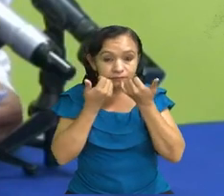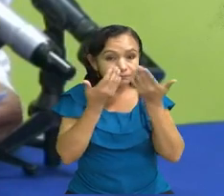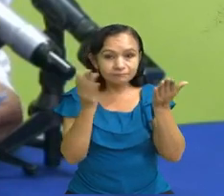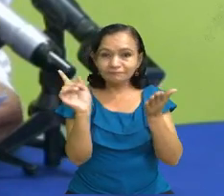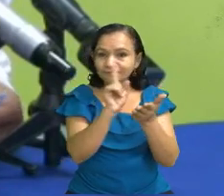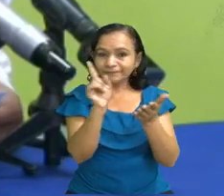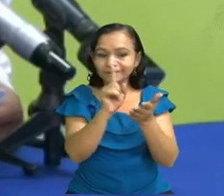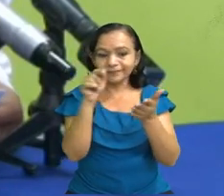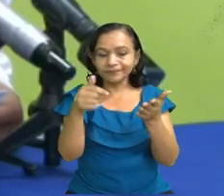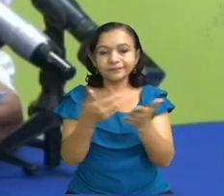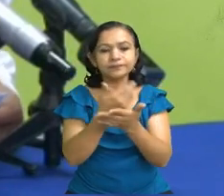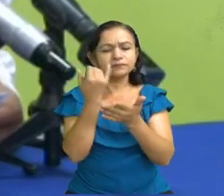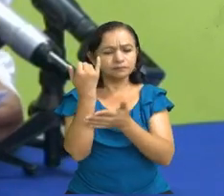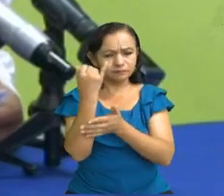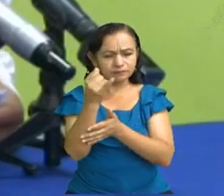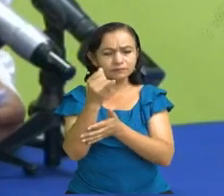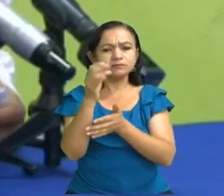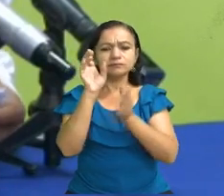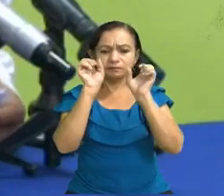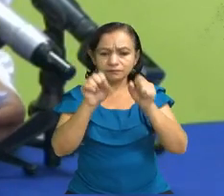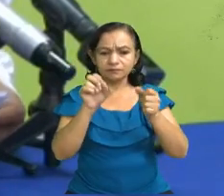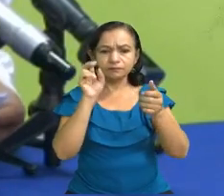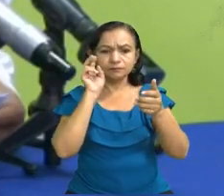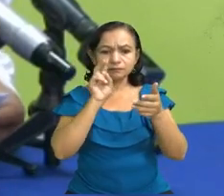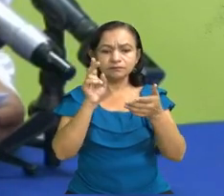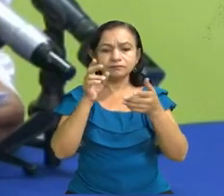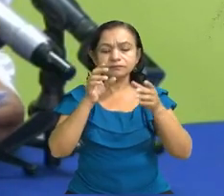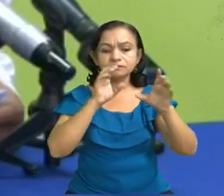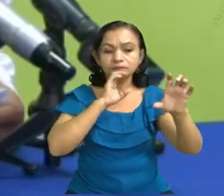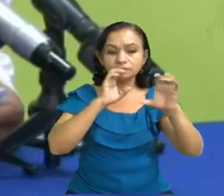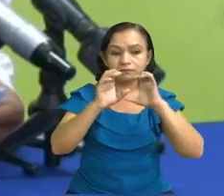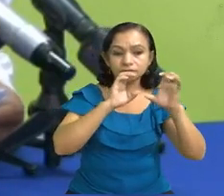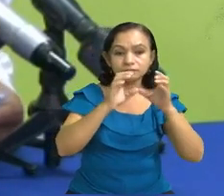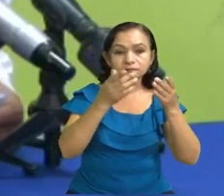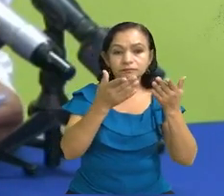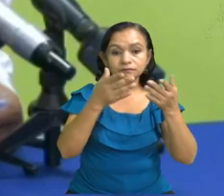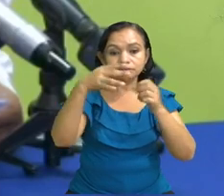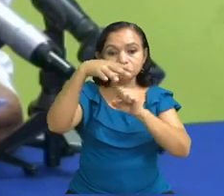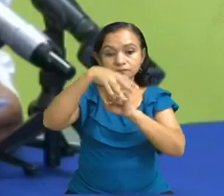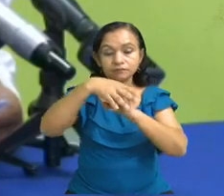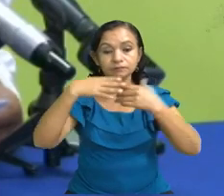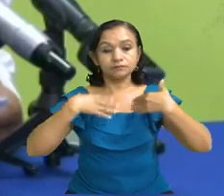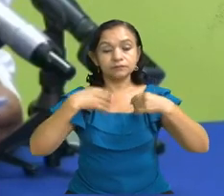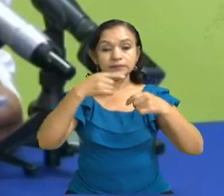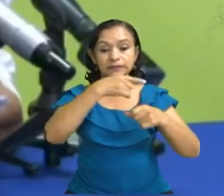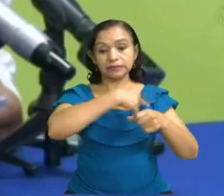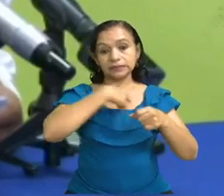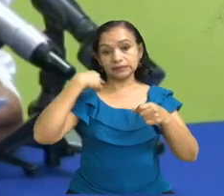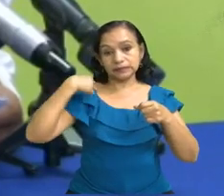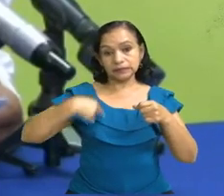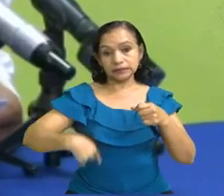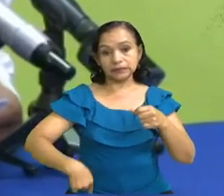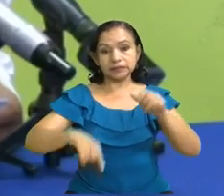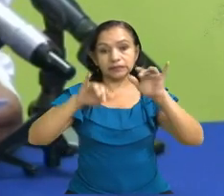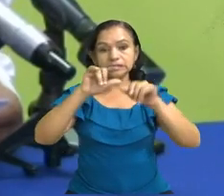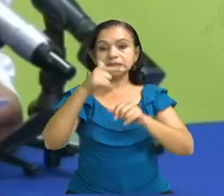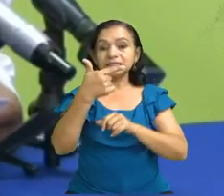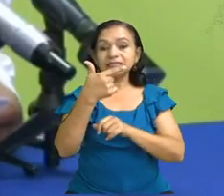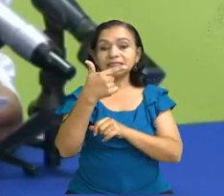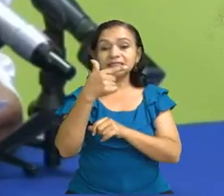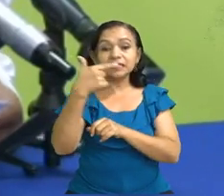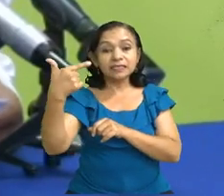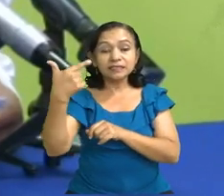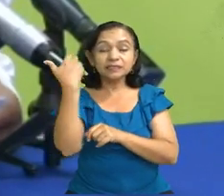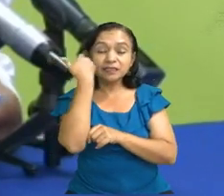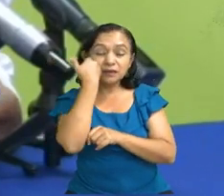concreta actualizada, pero sí tenemos a través de los medios de comunicación que la Comisión de Salud de China ha reportado 77 casos